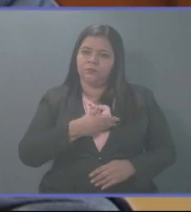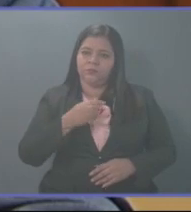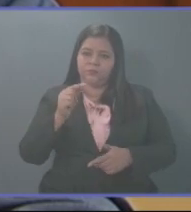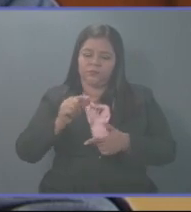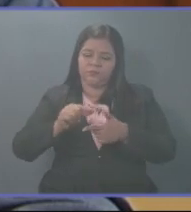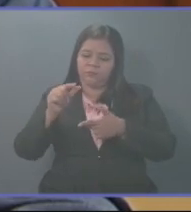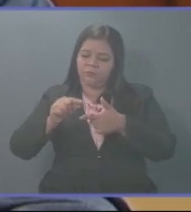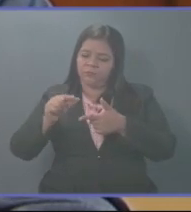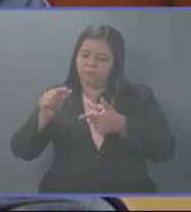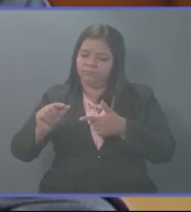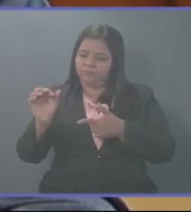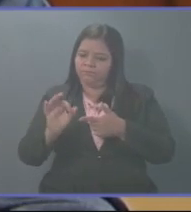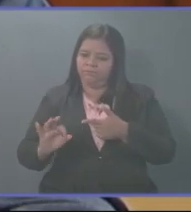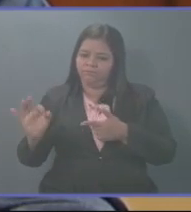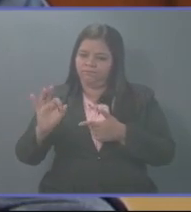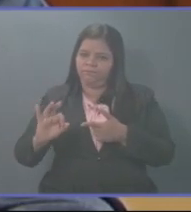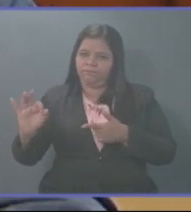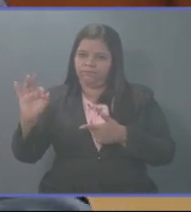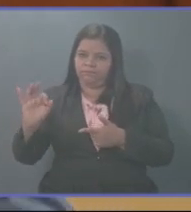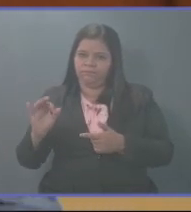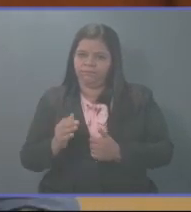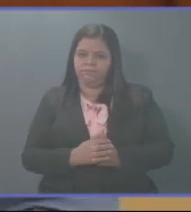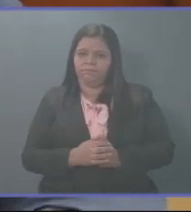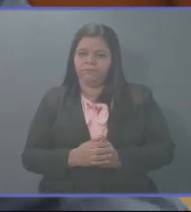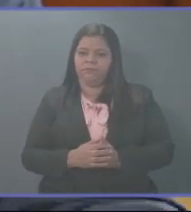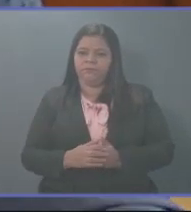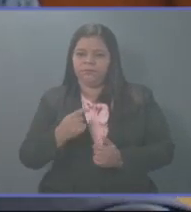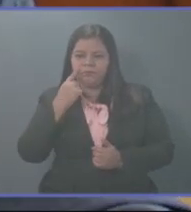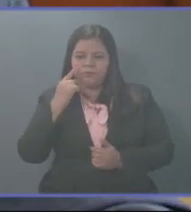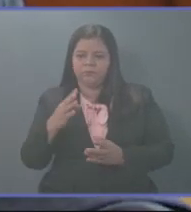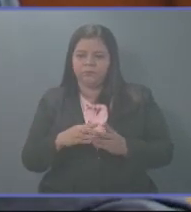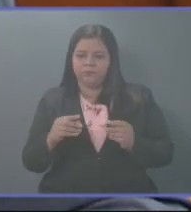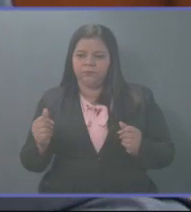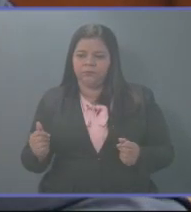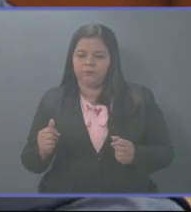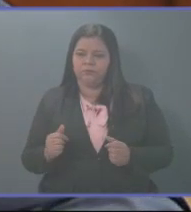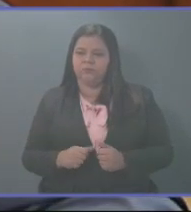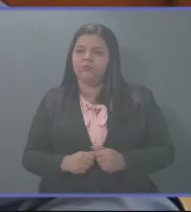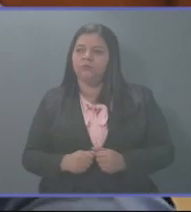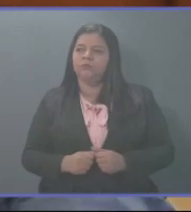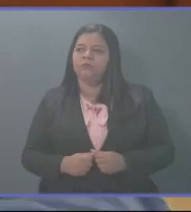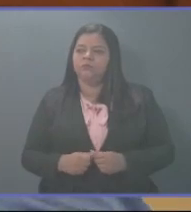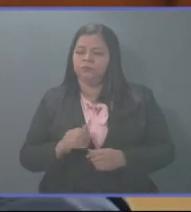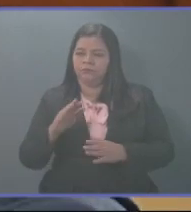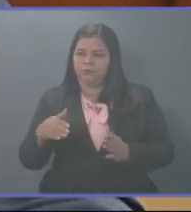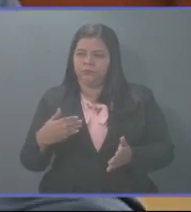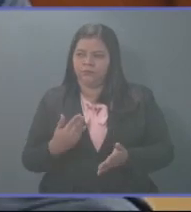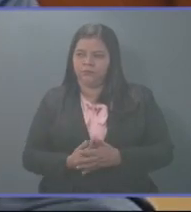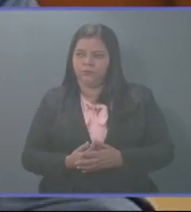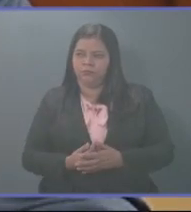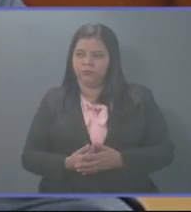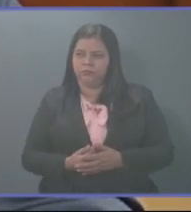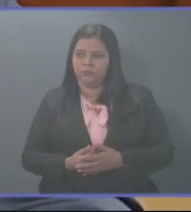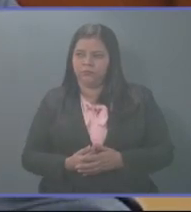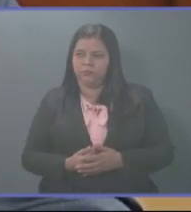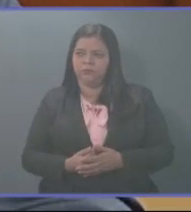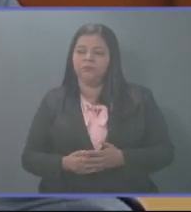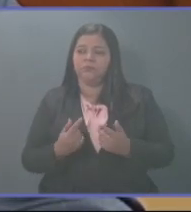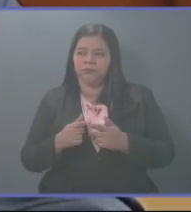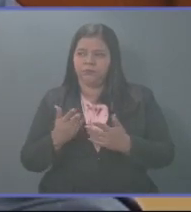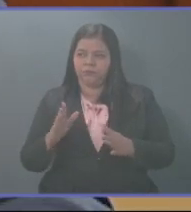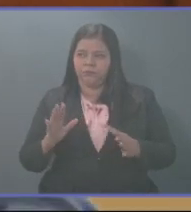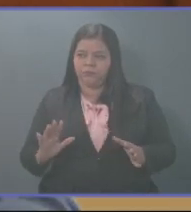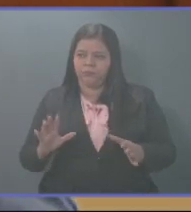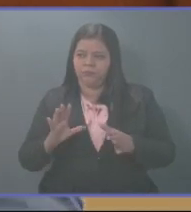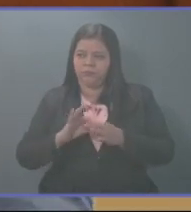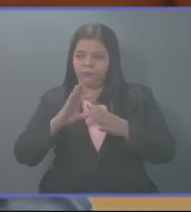calidad para averiguar la dimensión total del problema, no solo las cifras de afectados, sino también sus